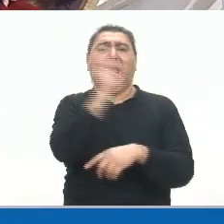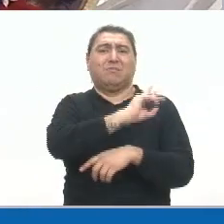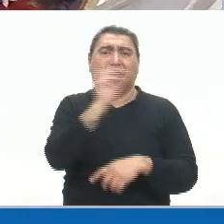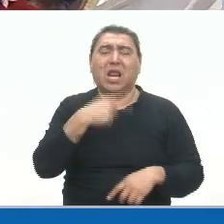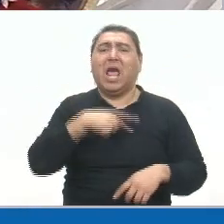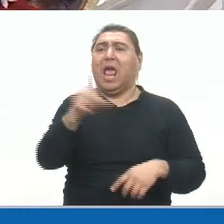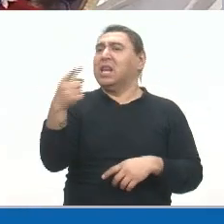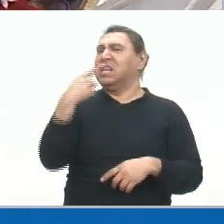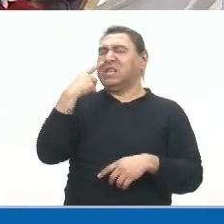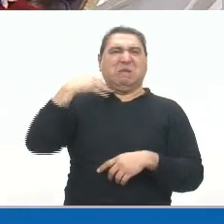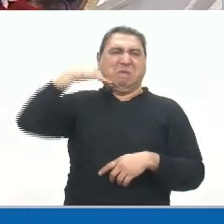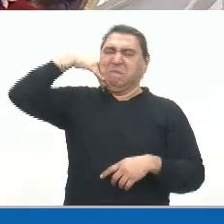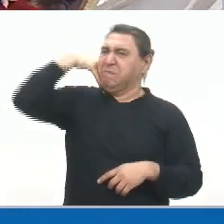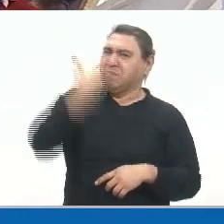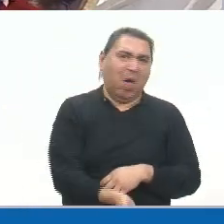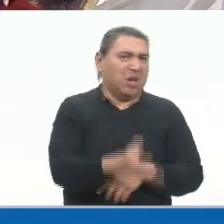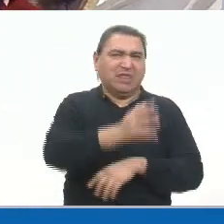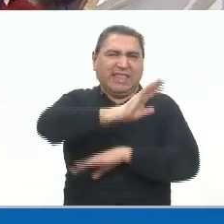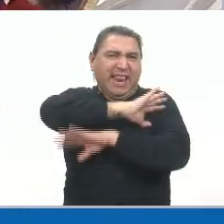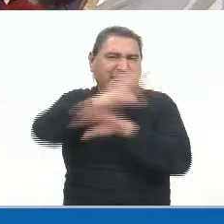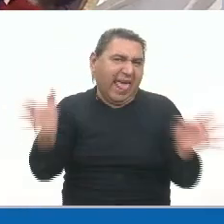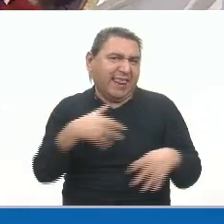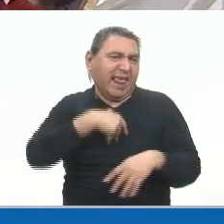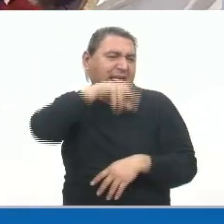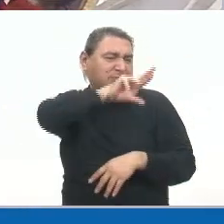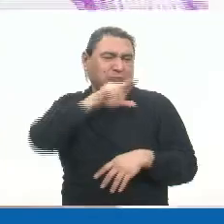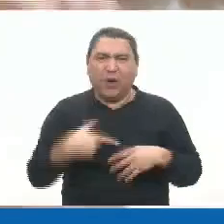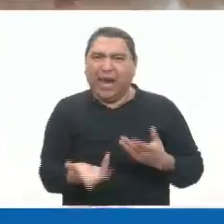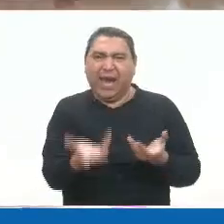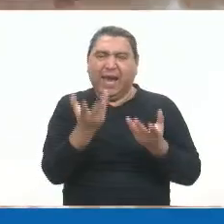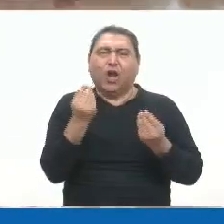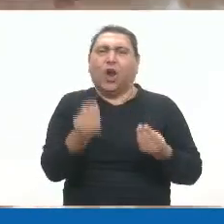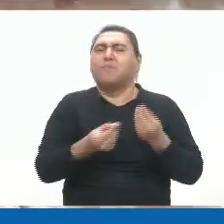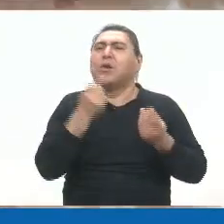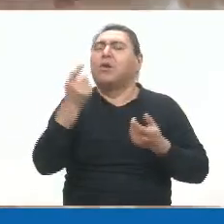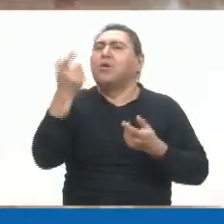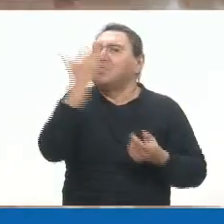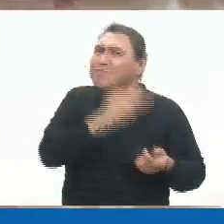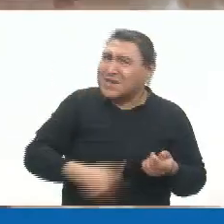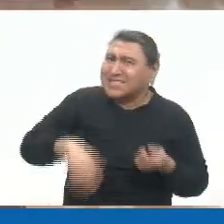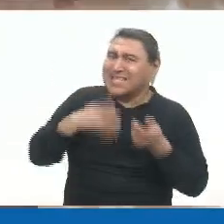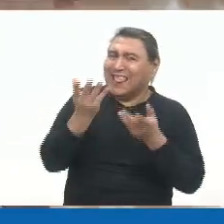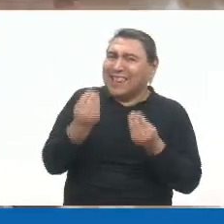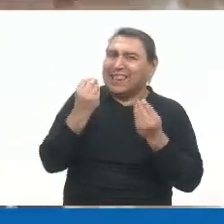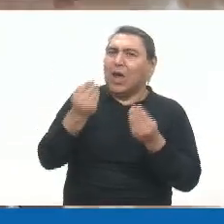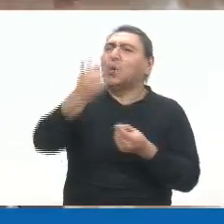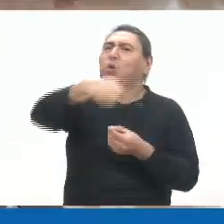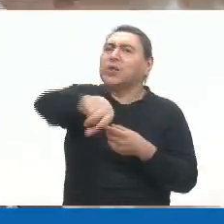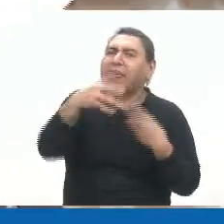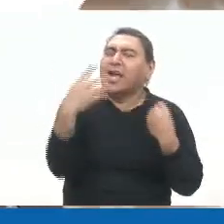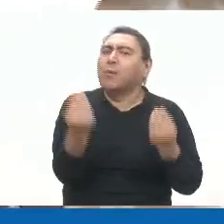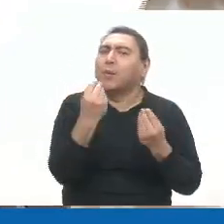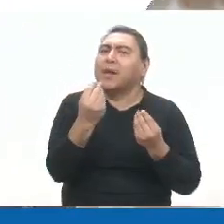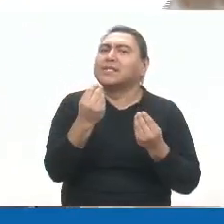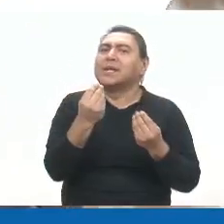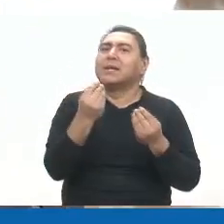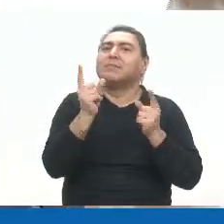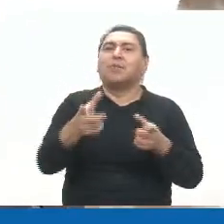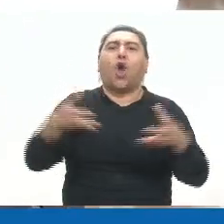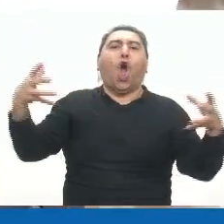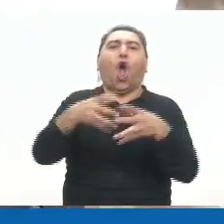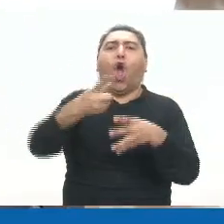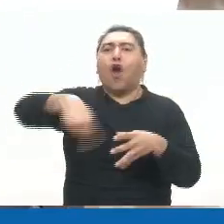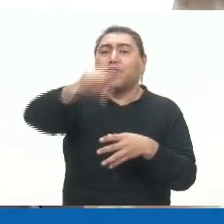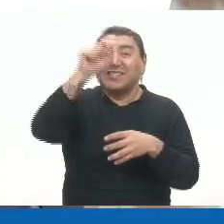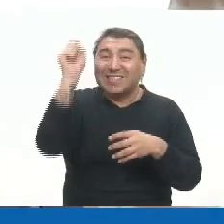él dice un las mujeres cómo va a ser el presidente Cómo van a ser ustedes desde el oficialismo